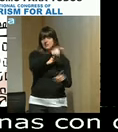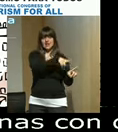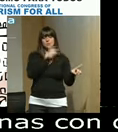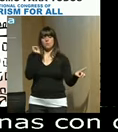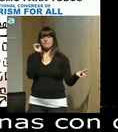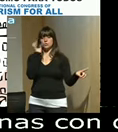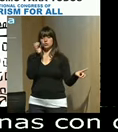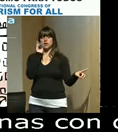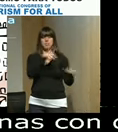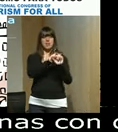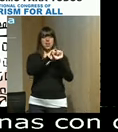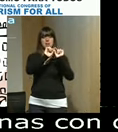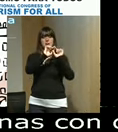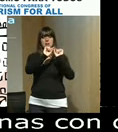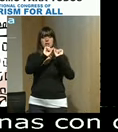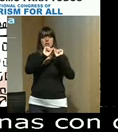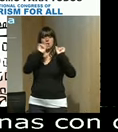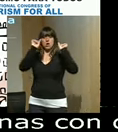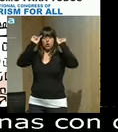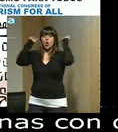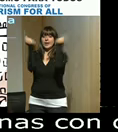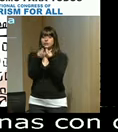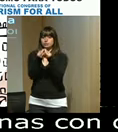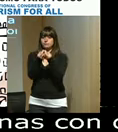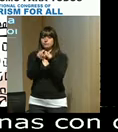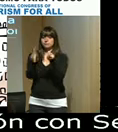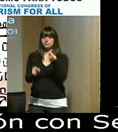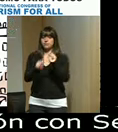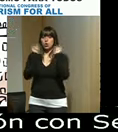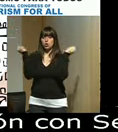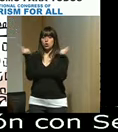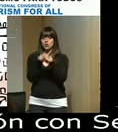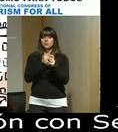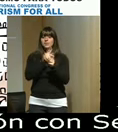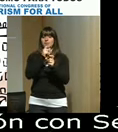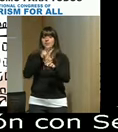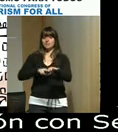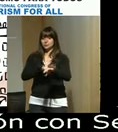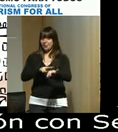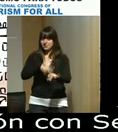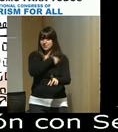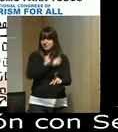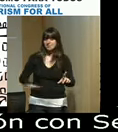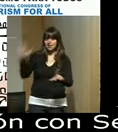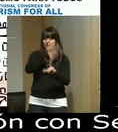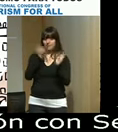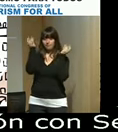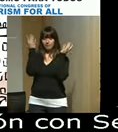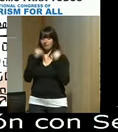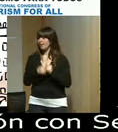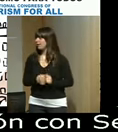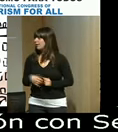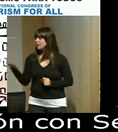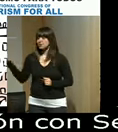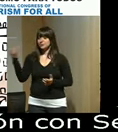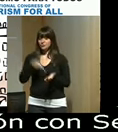del Congreso de Diputados de España, ¿no? Y bueno, tuvimos una reunión en la que le